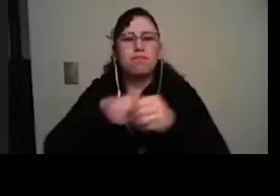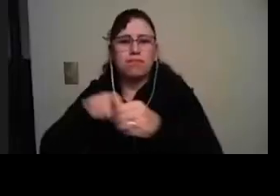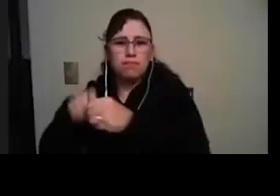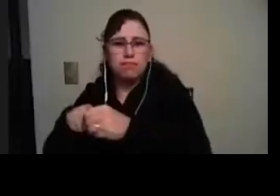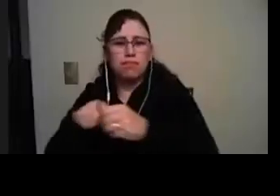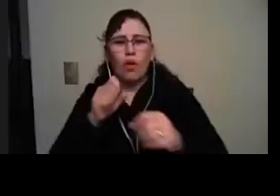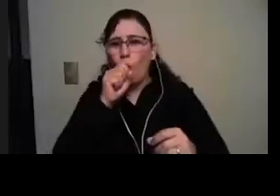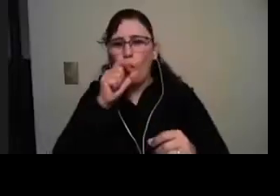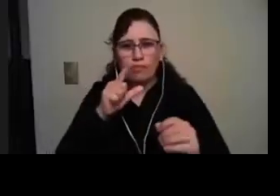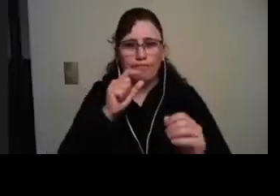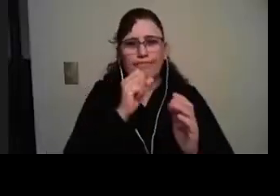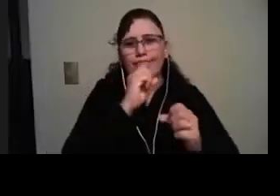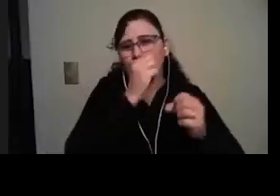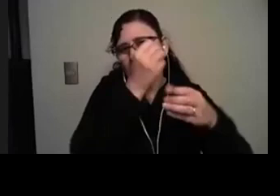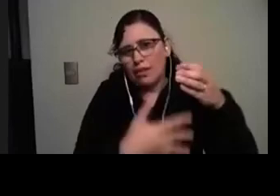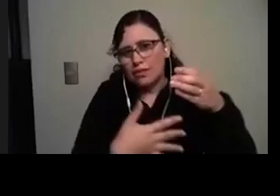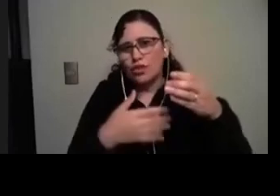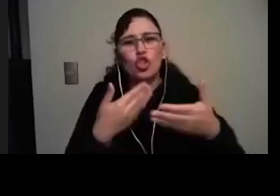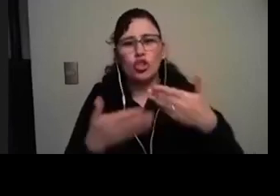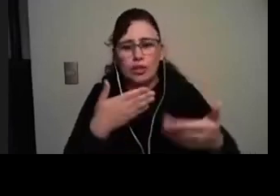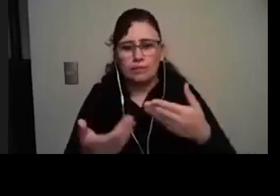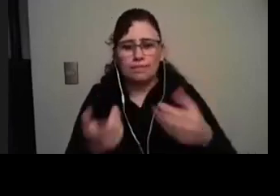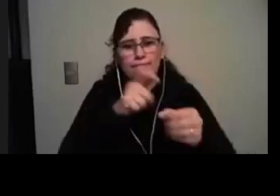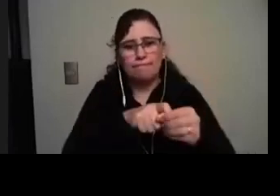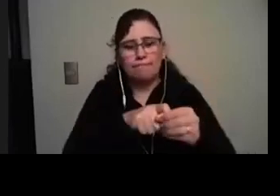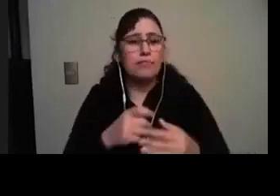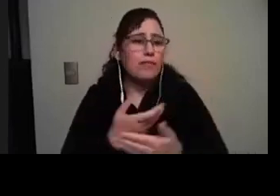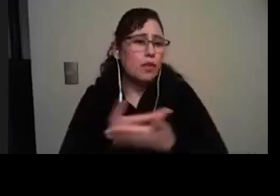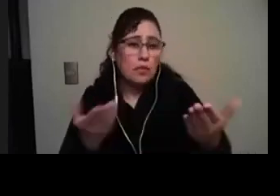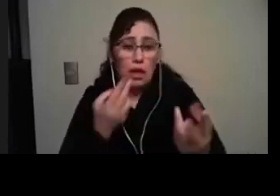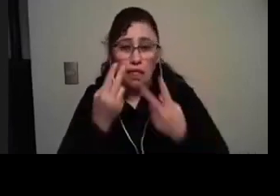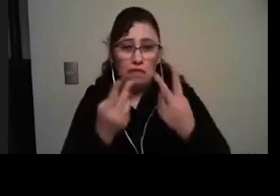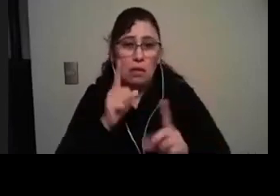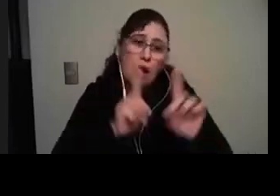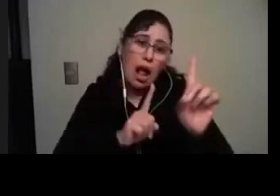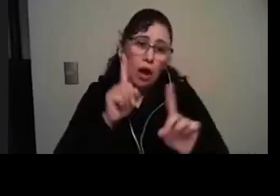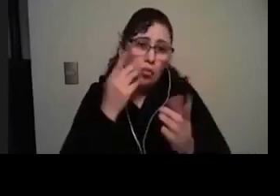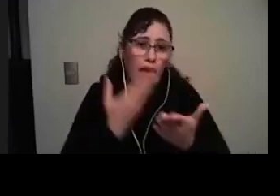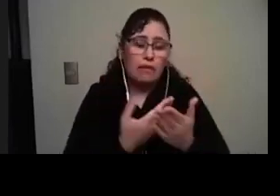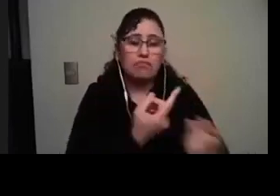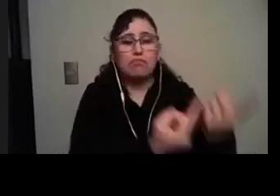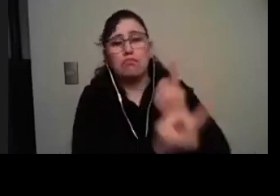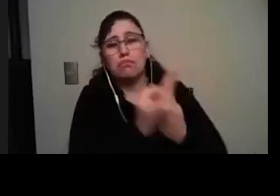mejor acercamiento cuando ya les toque tratar a algún tipo de paciente con estas características, ¿ya?